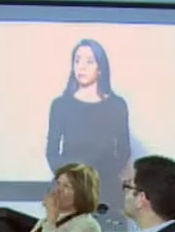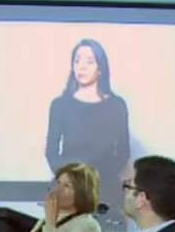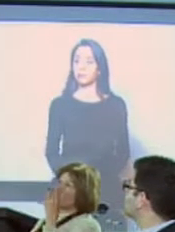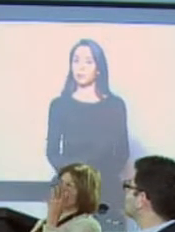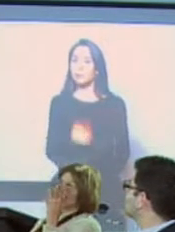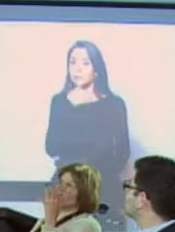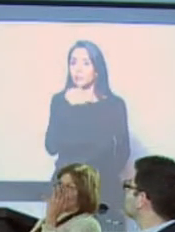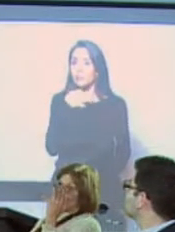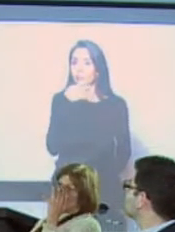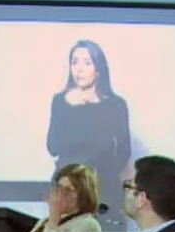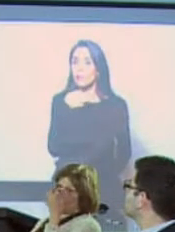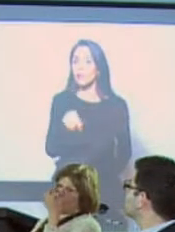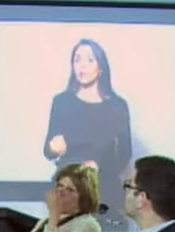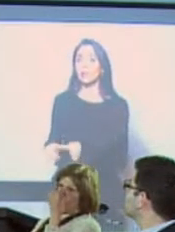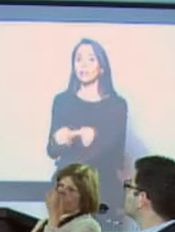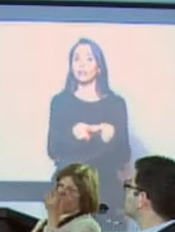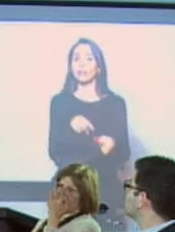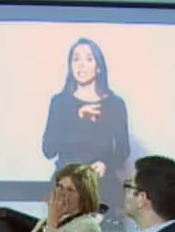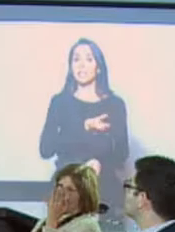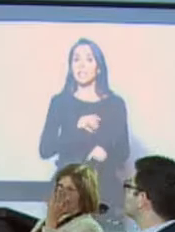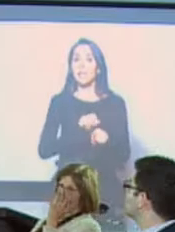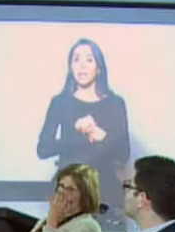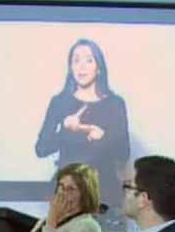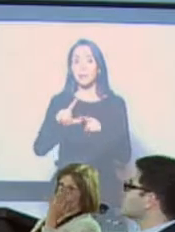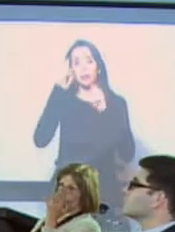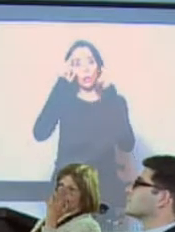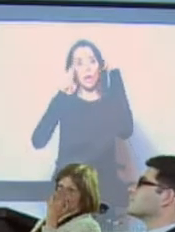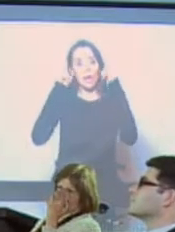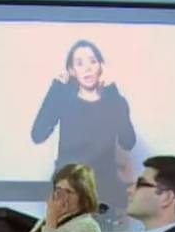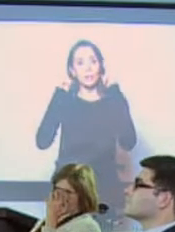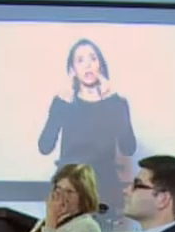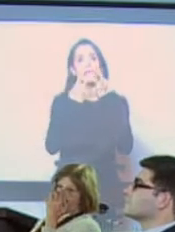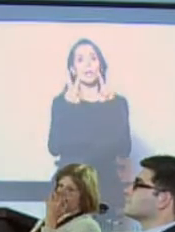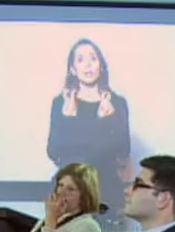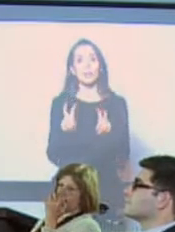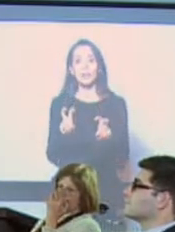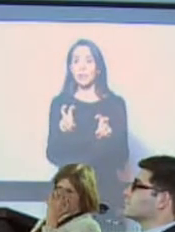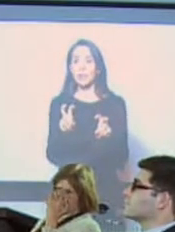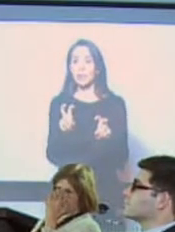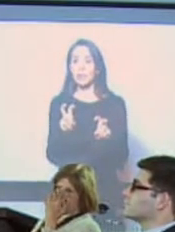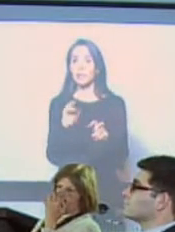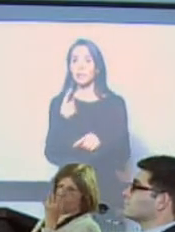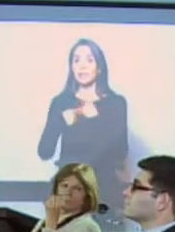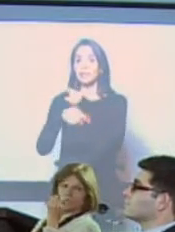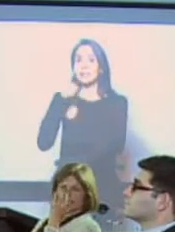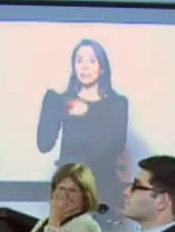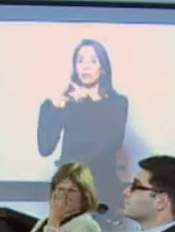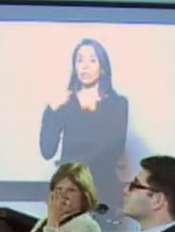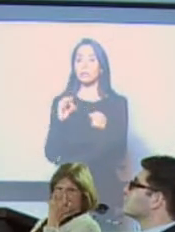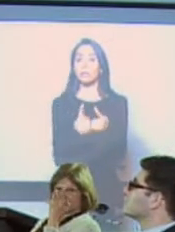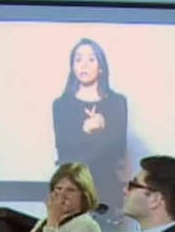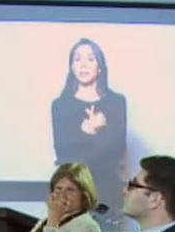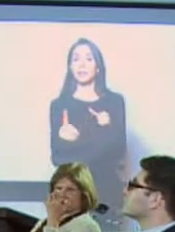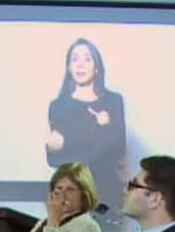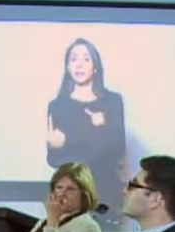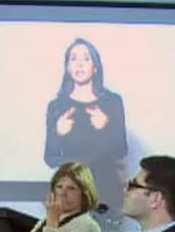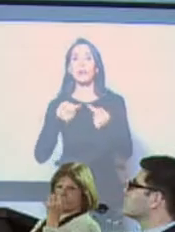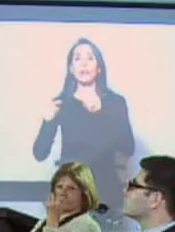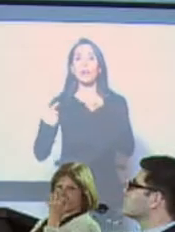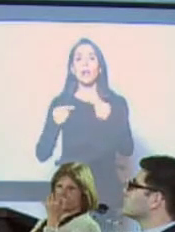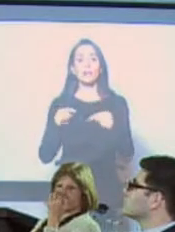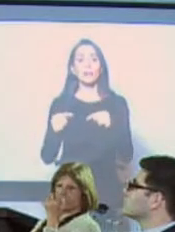Comentemos que la sociedad chilena ha comenzado a reflexionar sobre ciertas realidades que históricamente han sido marginadas de la discusión, entre